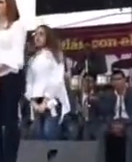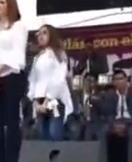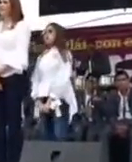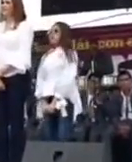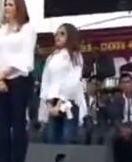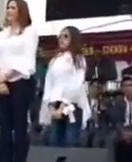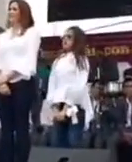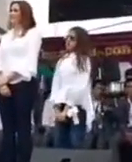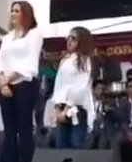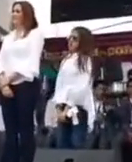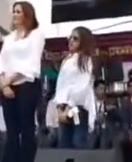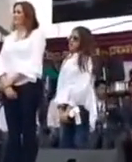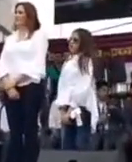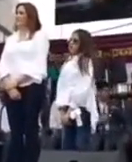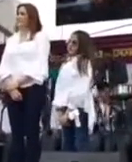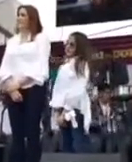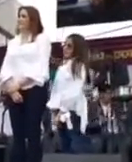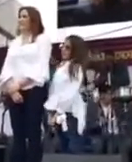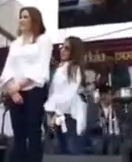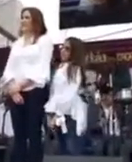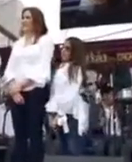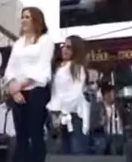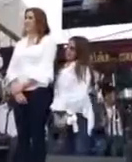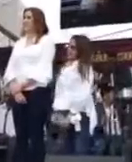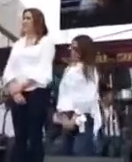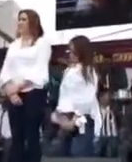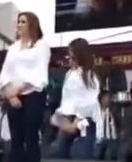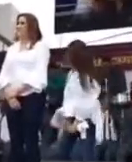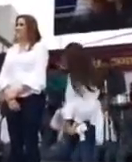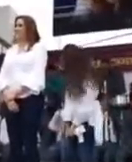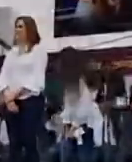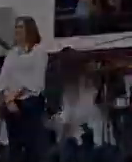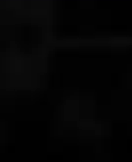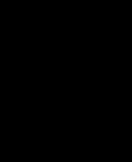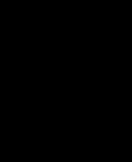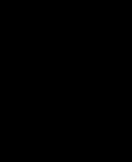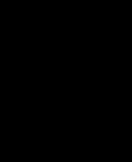frenado los crímenes políticos en el país. Héctor Mendoza, 21 Noticias.